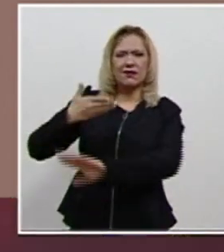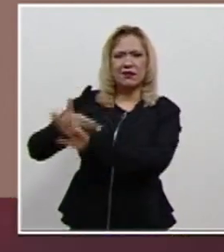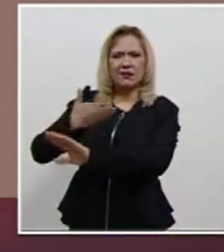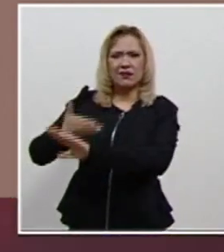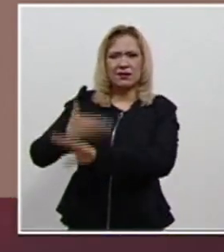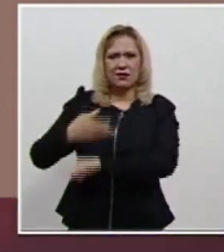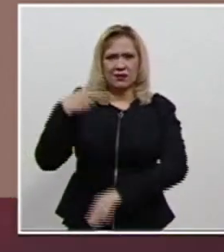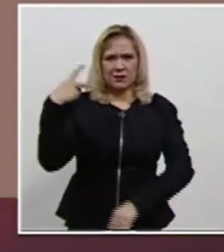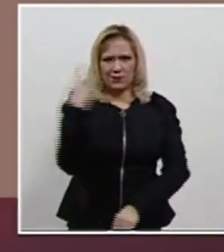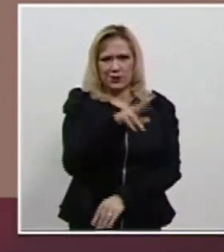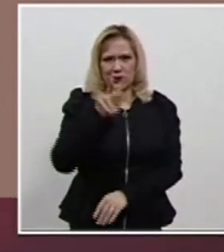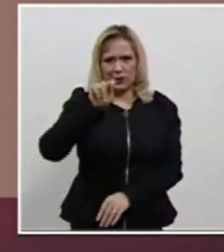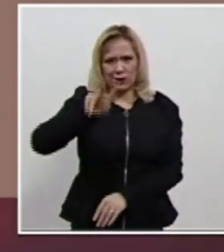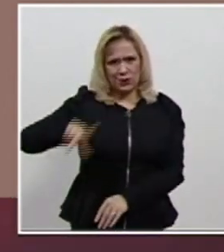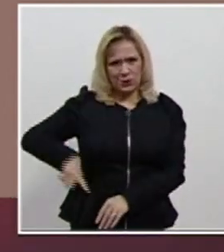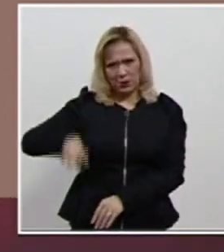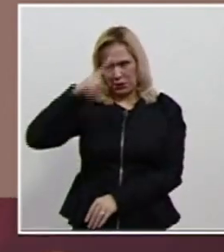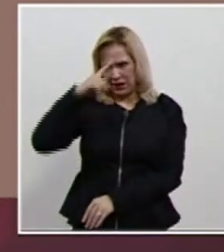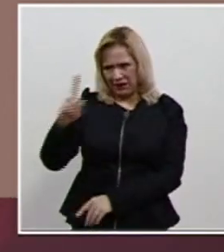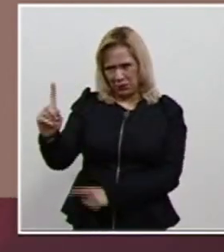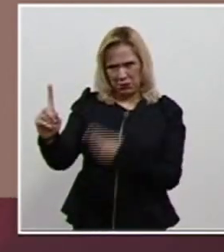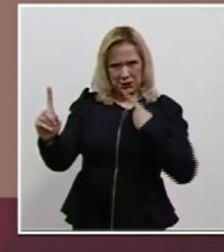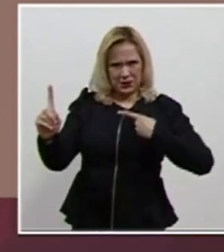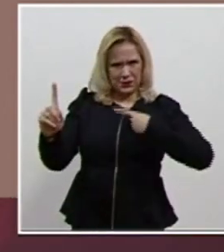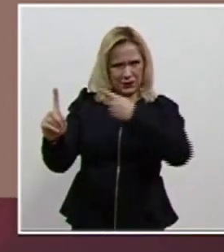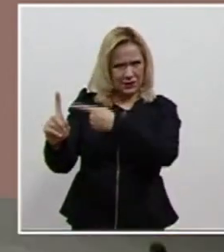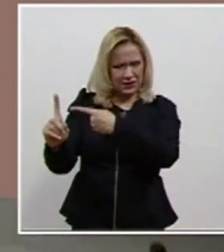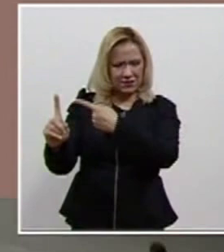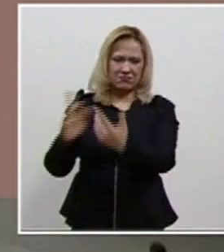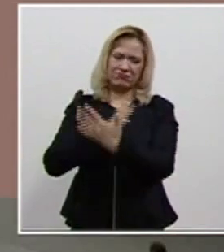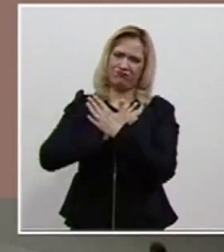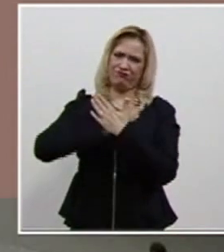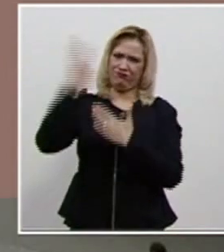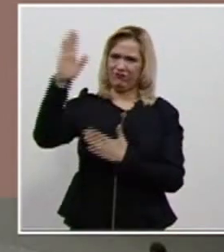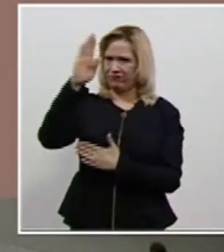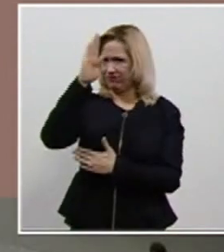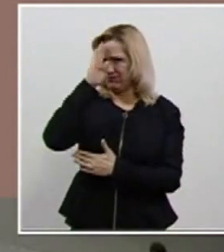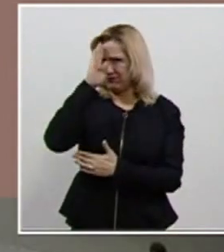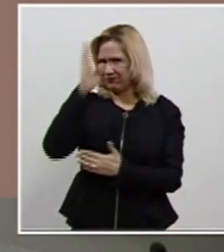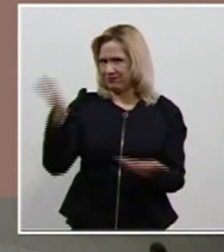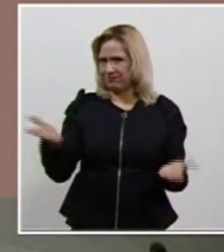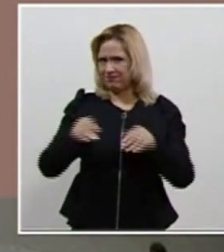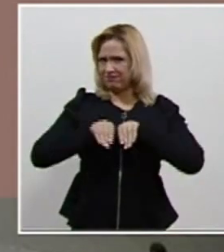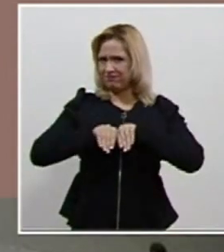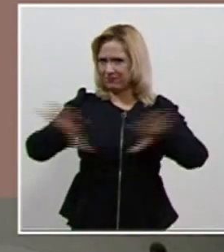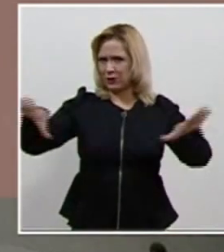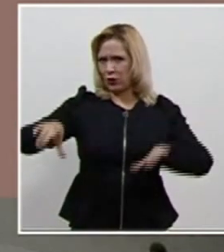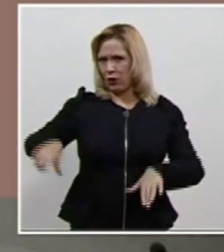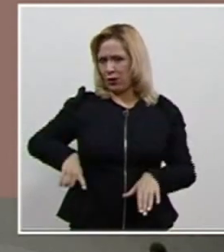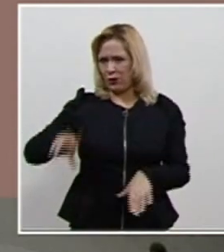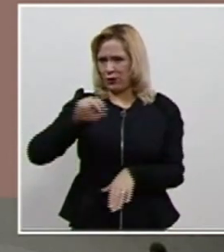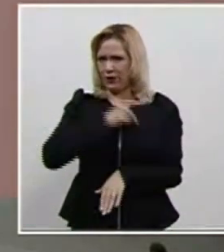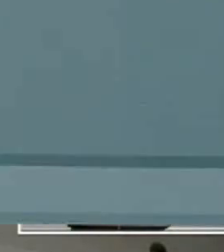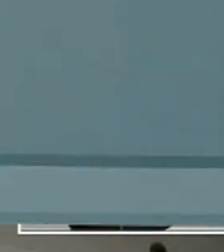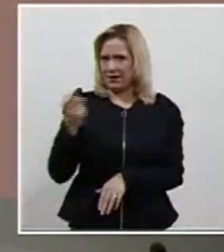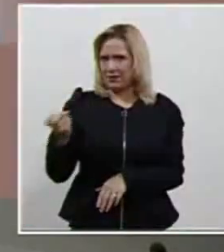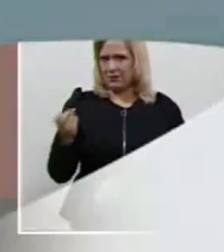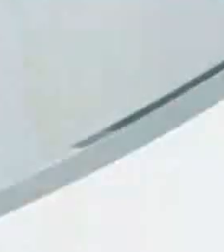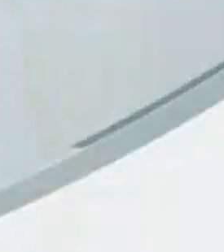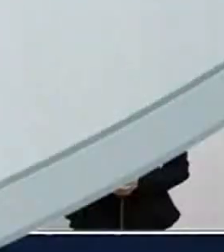oficiales para atacar a un ciudadano exceden los límites de la propaganda y difusión gubernamental.